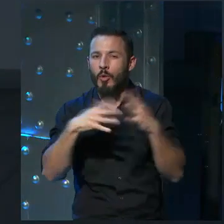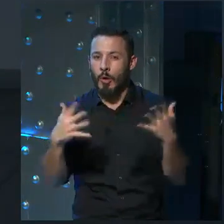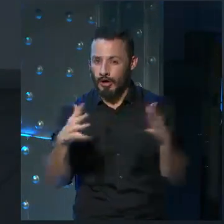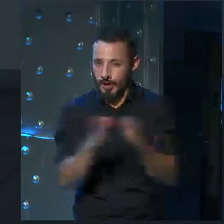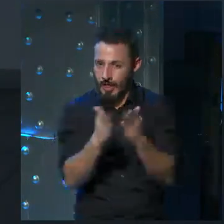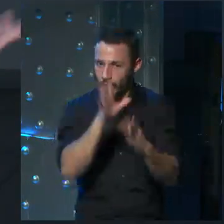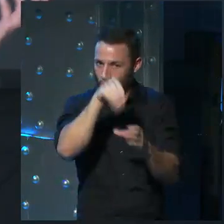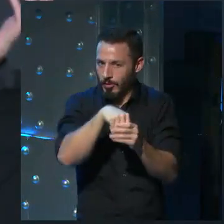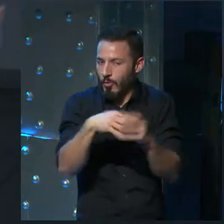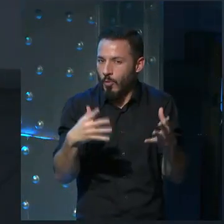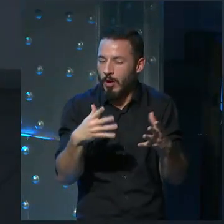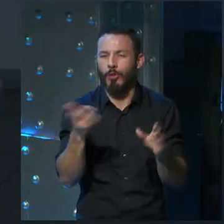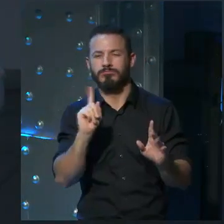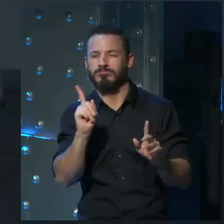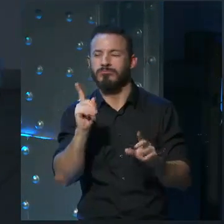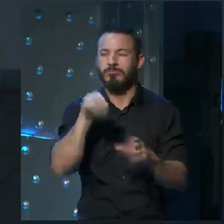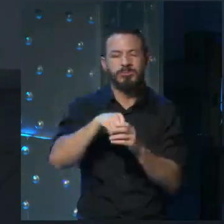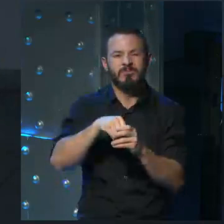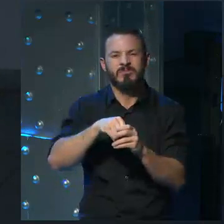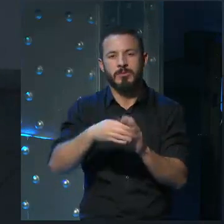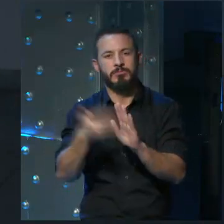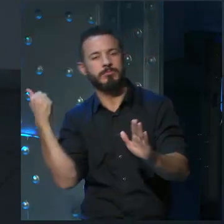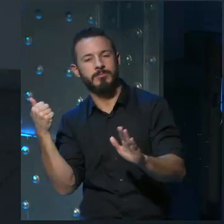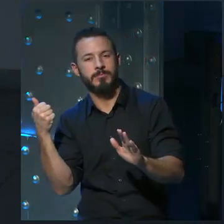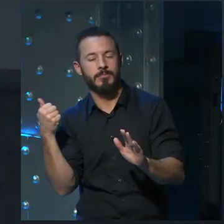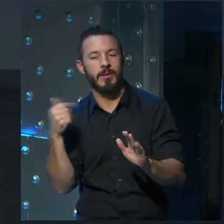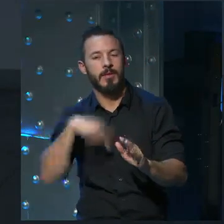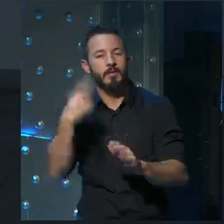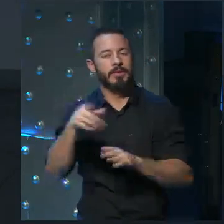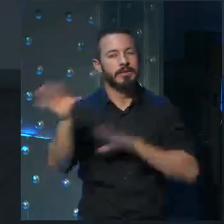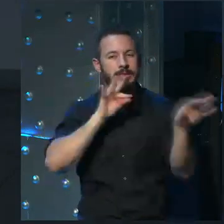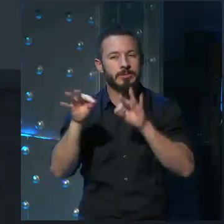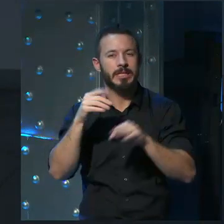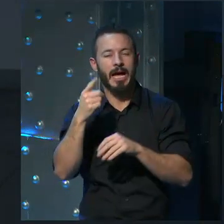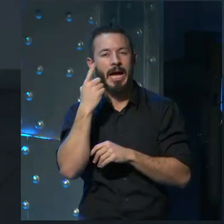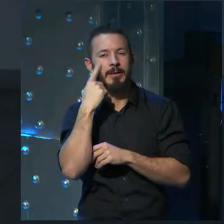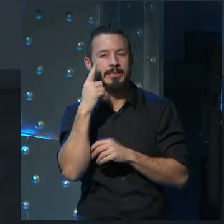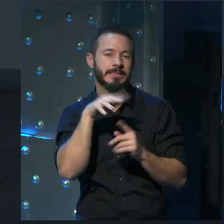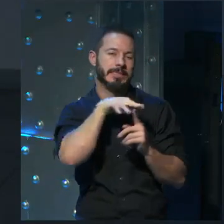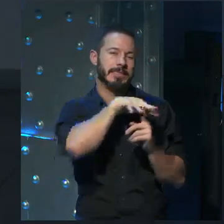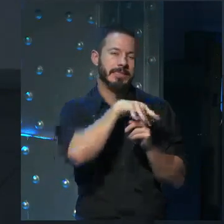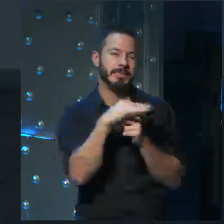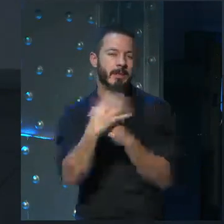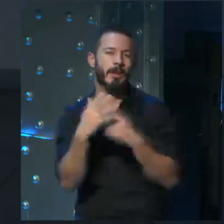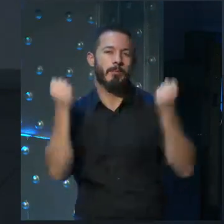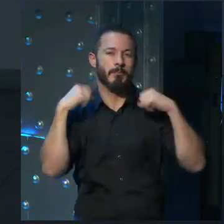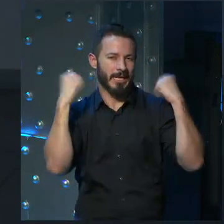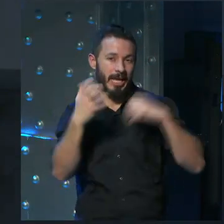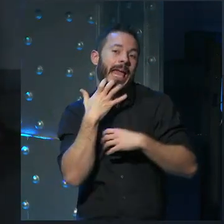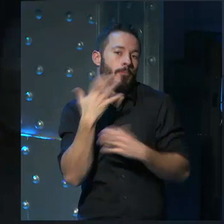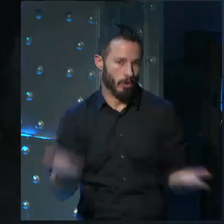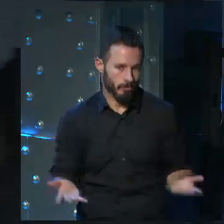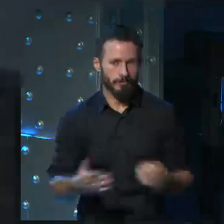este libro y qué contenido no, decidimos que sería interesante incluir unos casos prácticos, unos